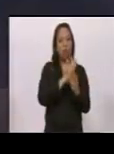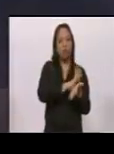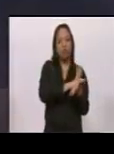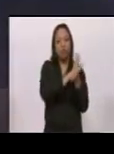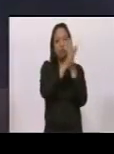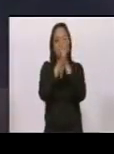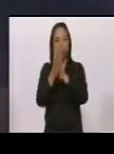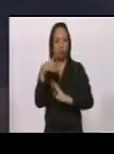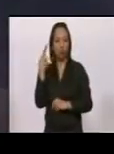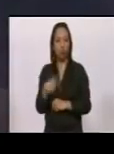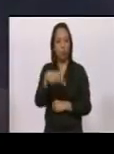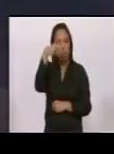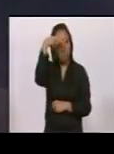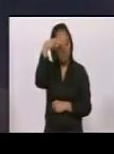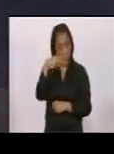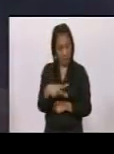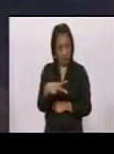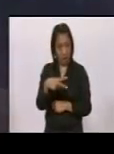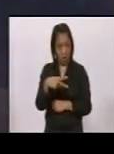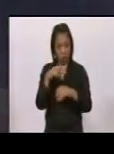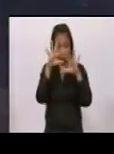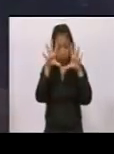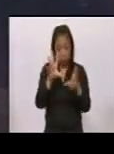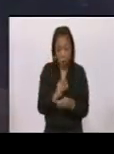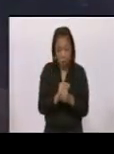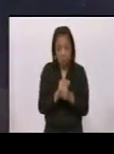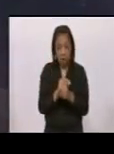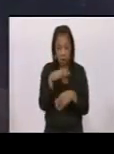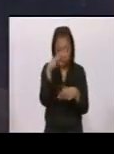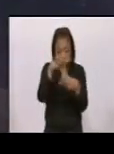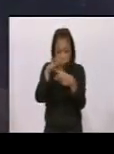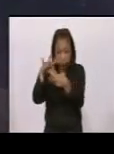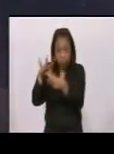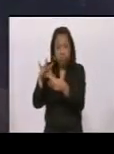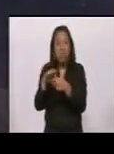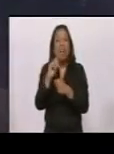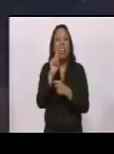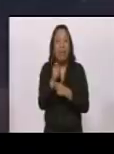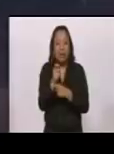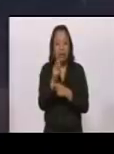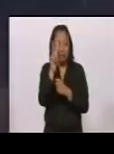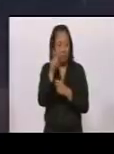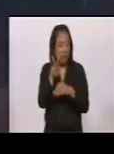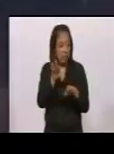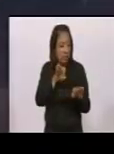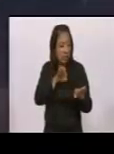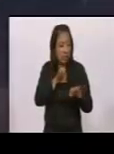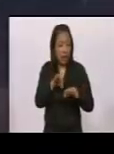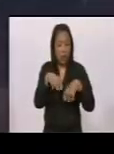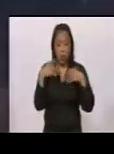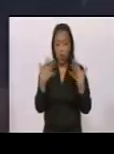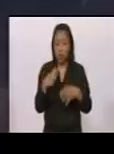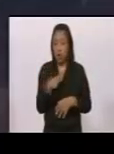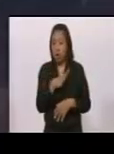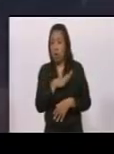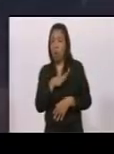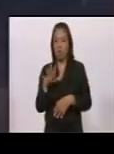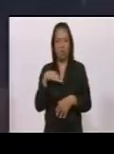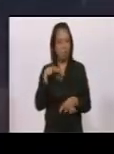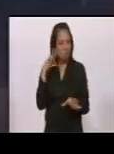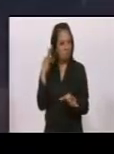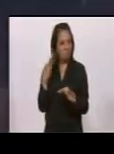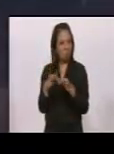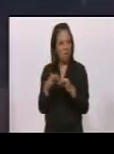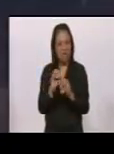México. El cómputo de los votos fue un ejercicio inédito de certeza